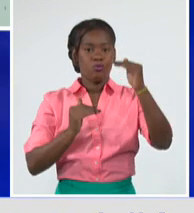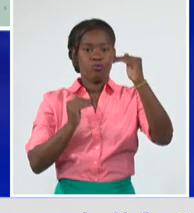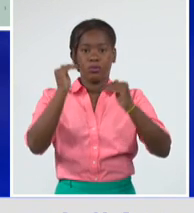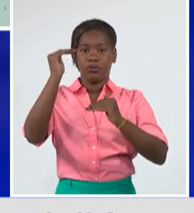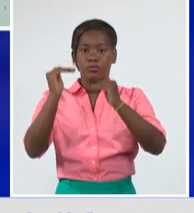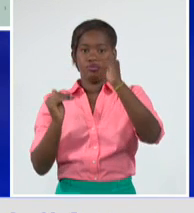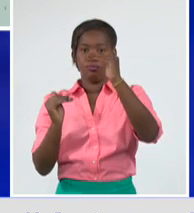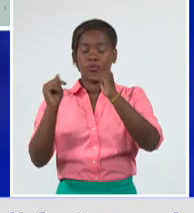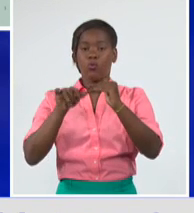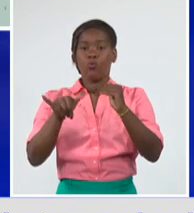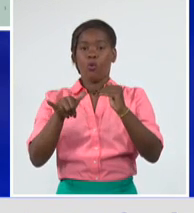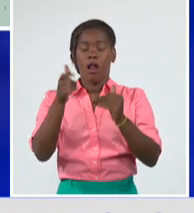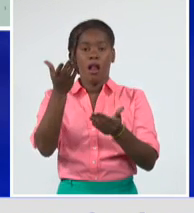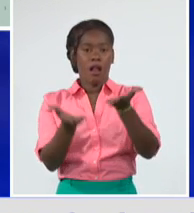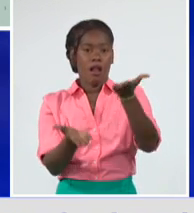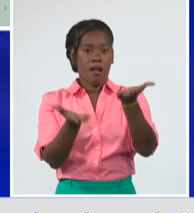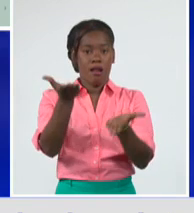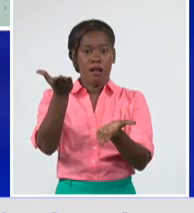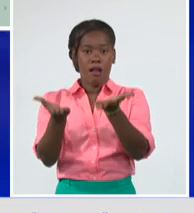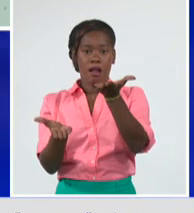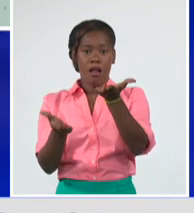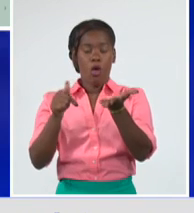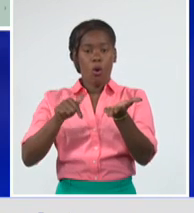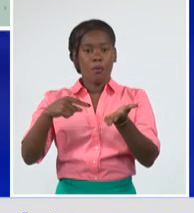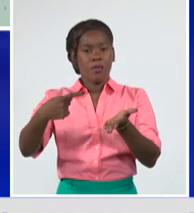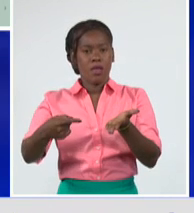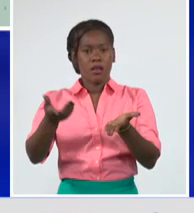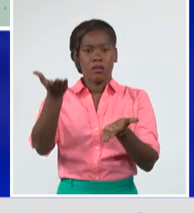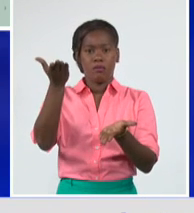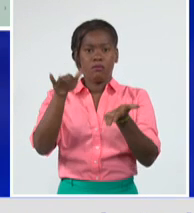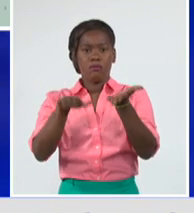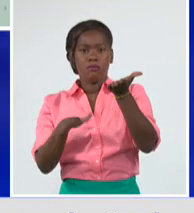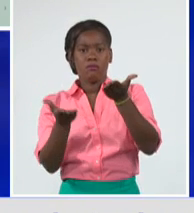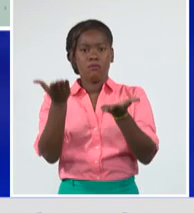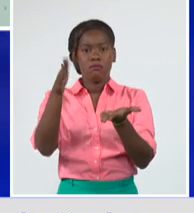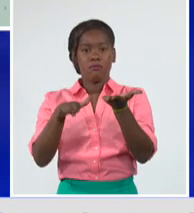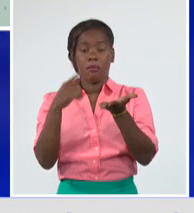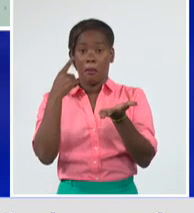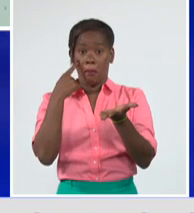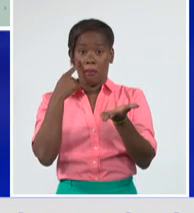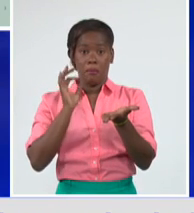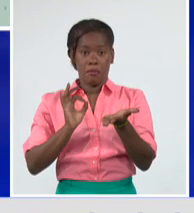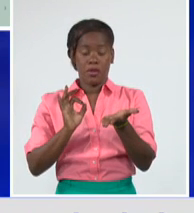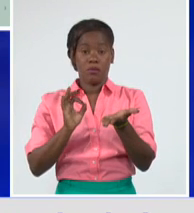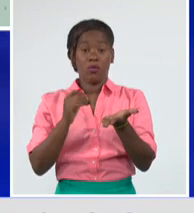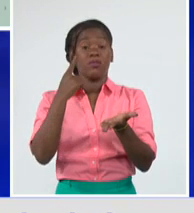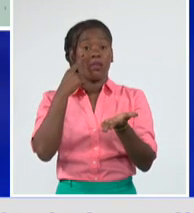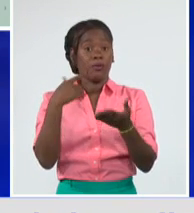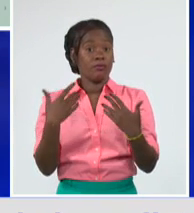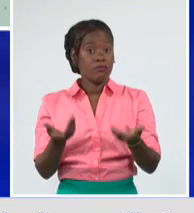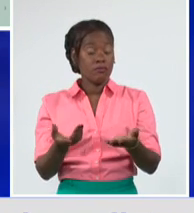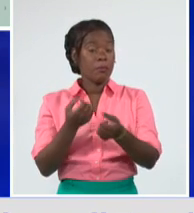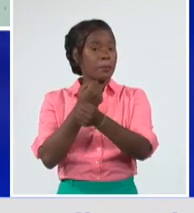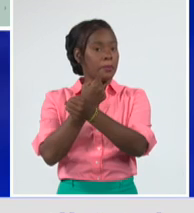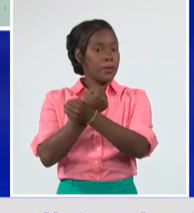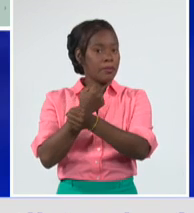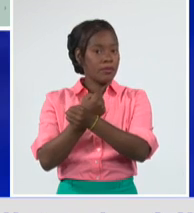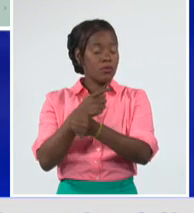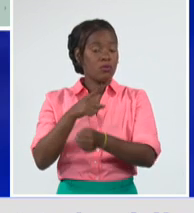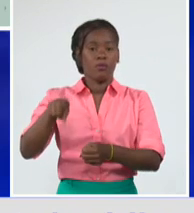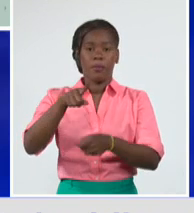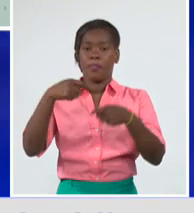del virus en estos momentos, y el riesgo que se corre cuando no se cumplen correctamente las